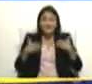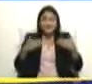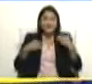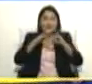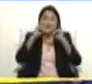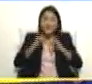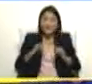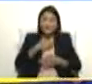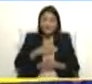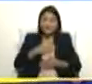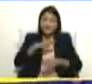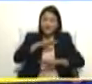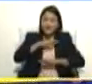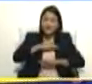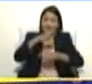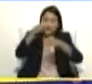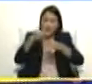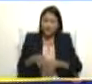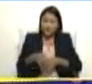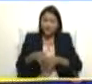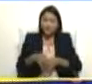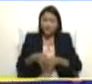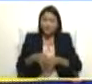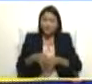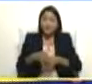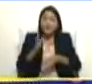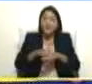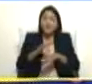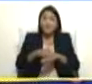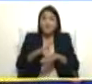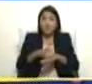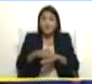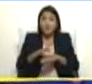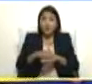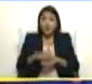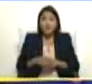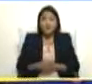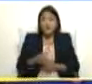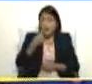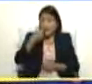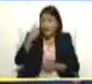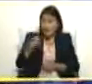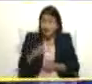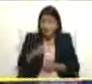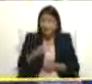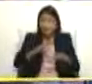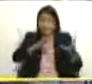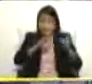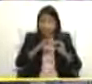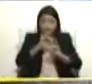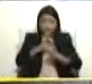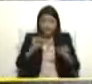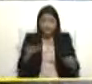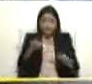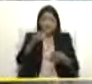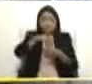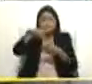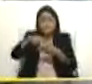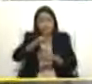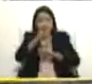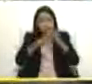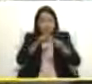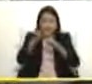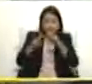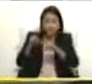una satisfacción plena por haber concluido el día de ayer un referendo